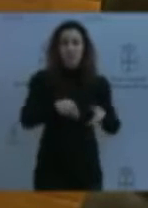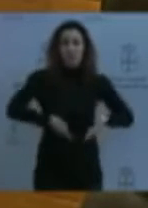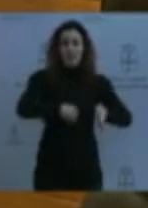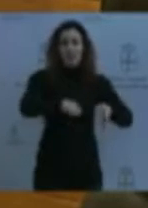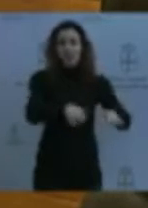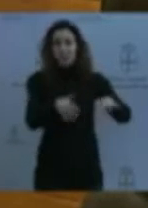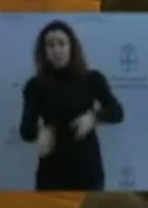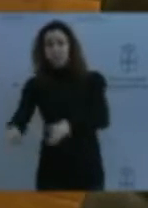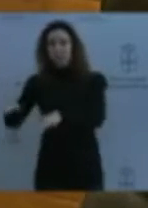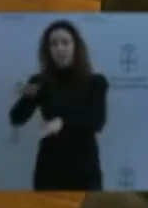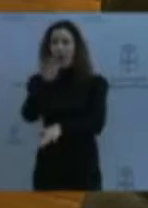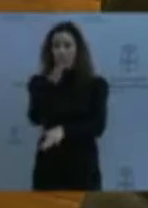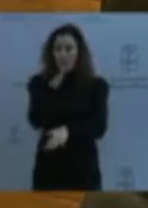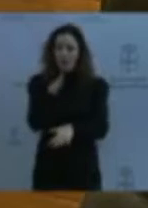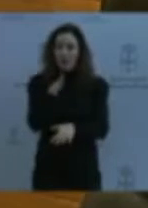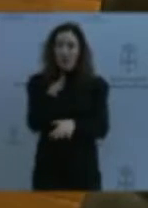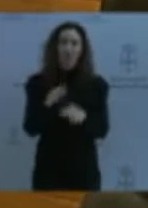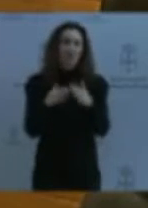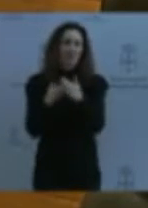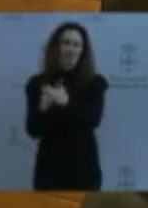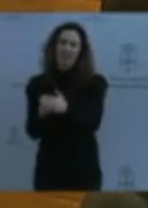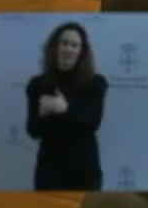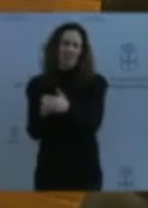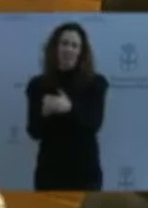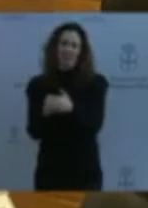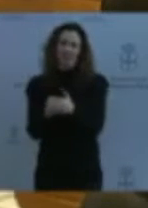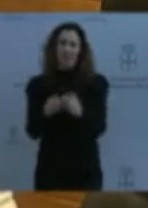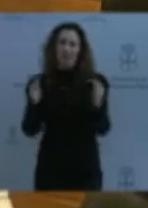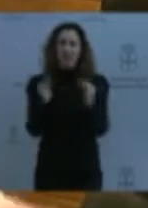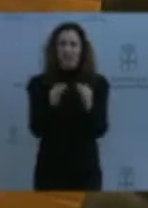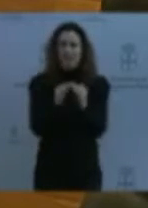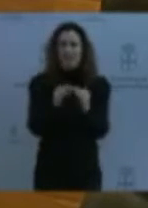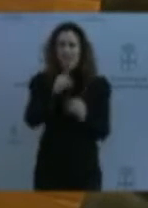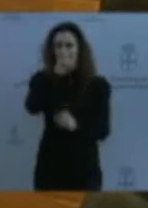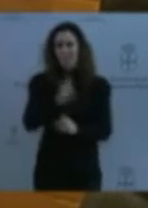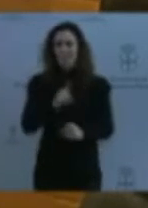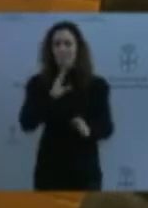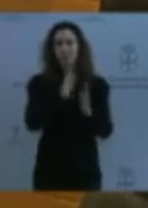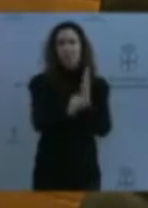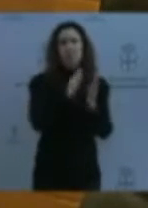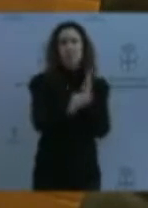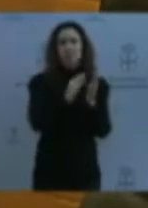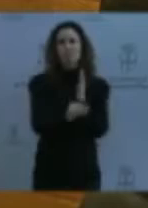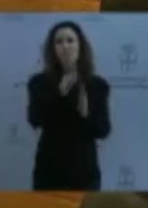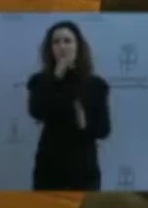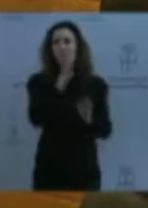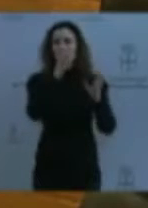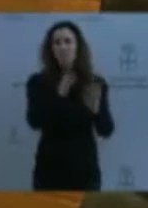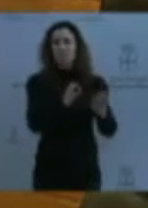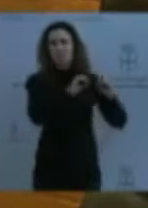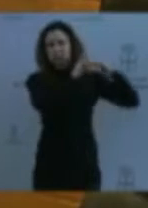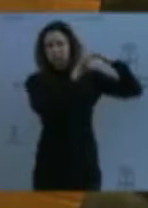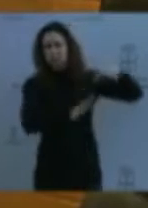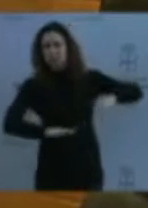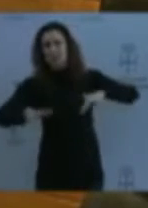fue dramática. Casas en Mieres desalojadas porque la montaña les entraba por las ventanas. En otros lugares, al salir de las casas, se encontraban que